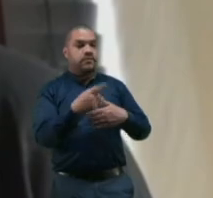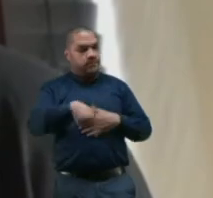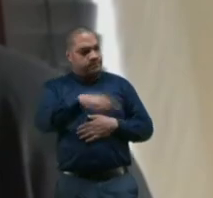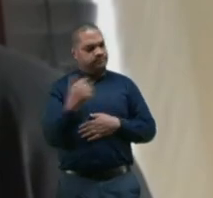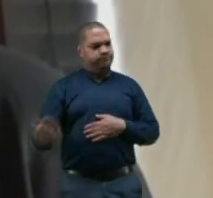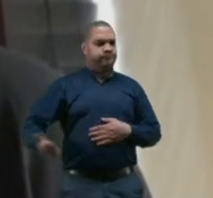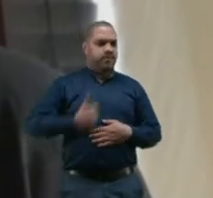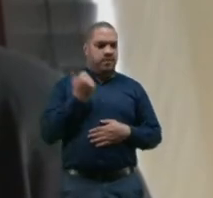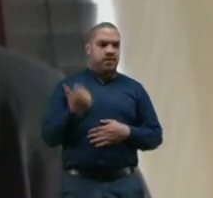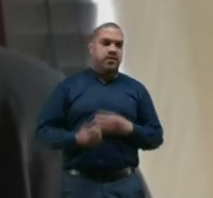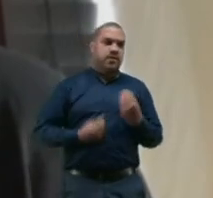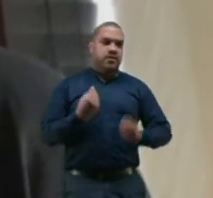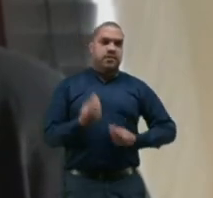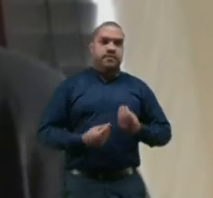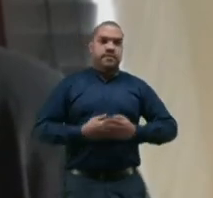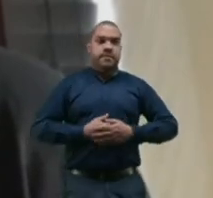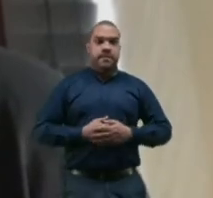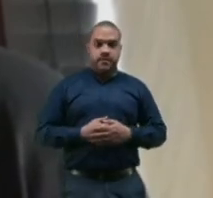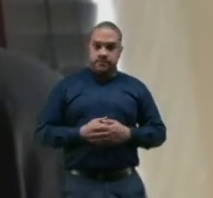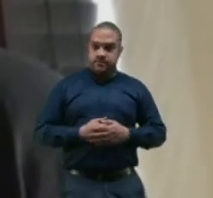bien entonces